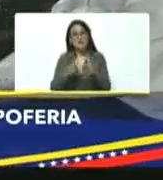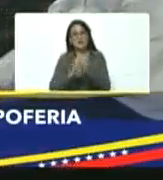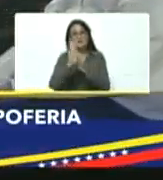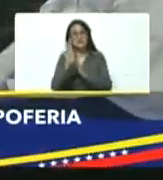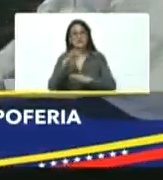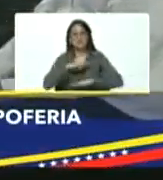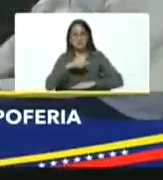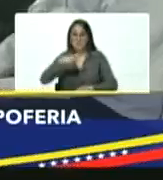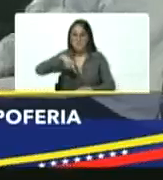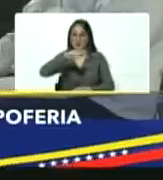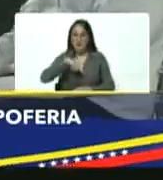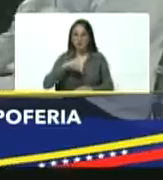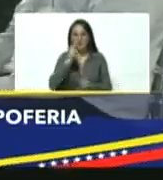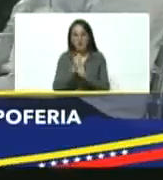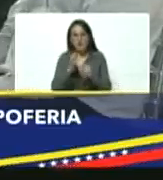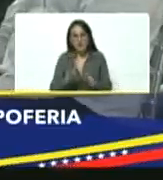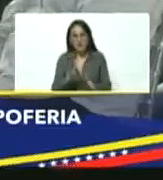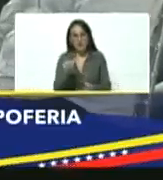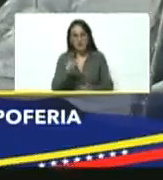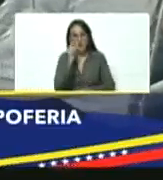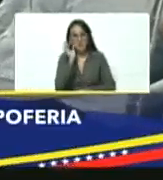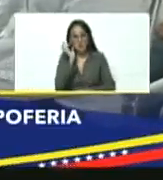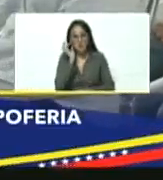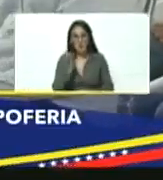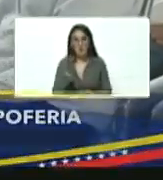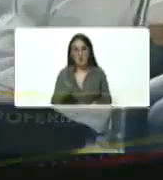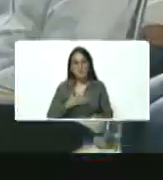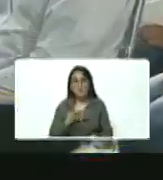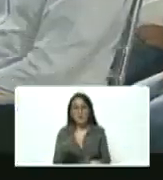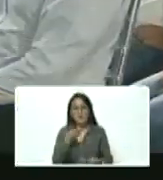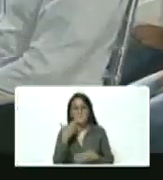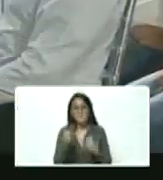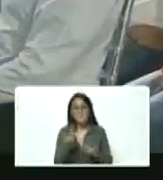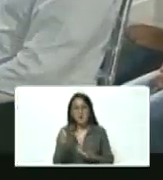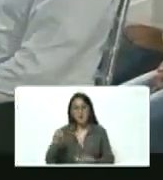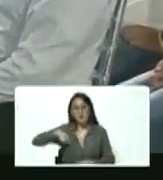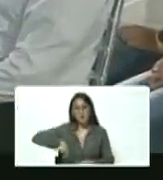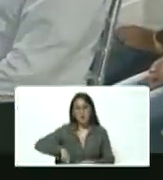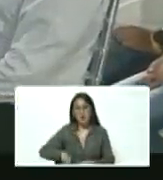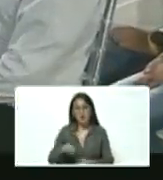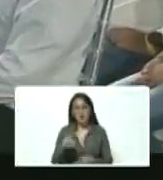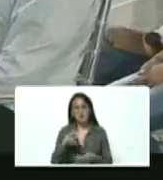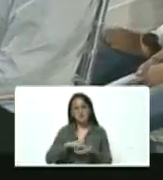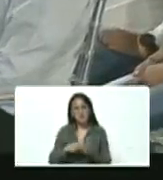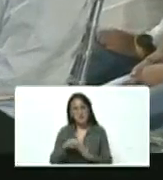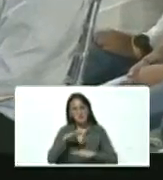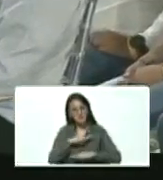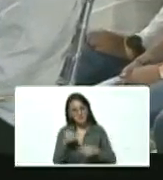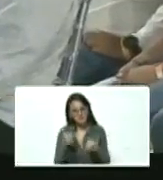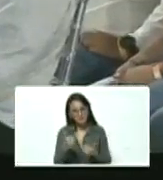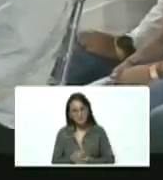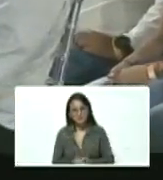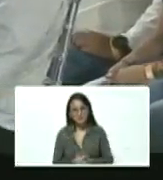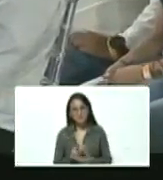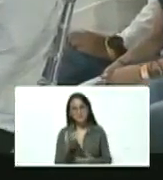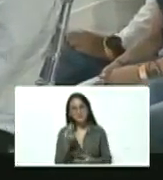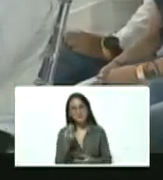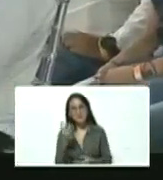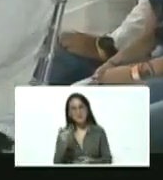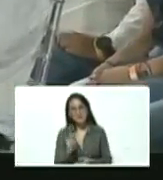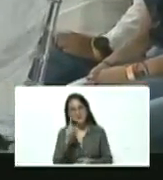de satisfacción. Que nuestros trabajadores y nuestras trabajadoras puedan tener mejores ingresos es motivo de satisfacción. Para el segundo trimestre